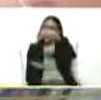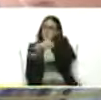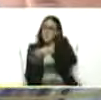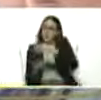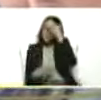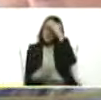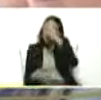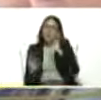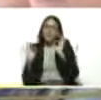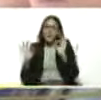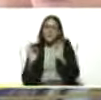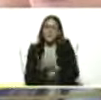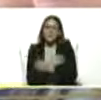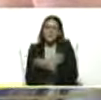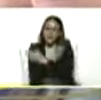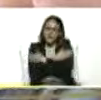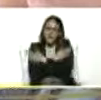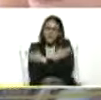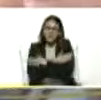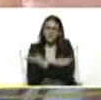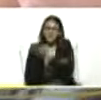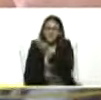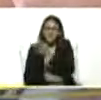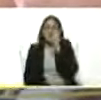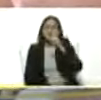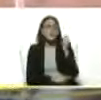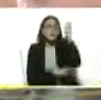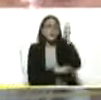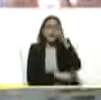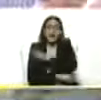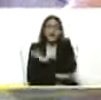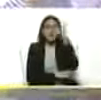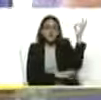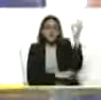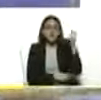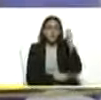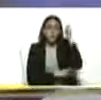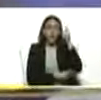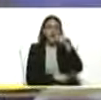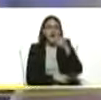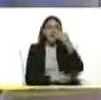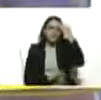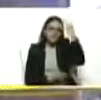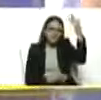Reyes, al alcalde de Barquisimeto, Luis Jonás.